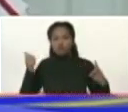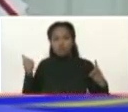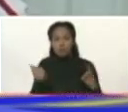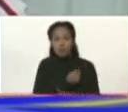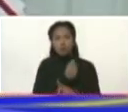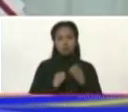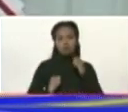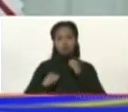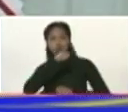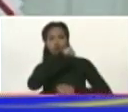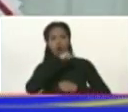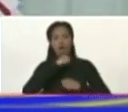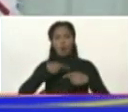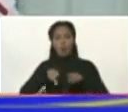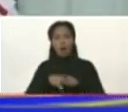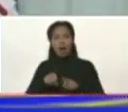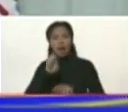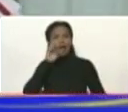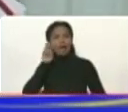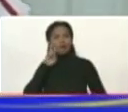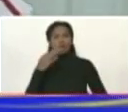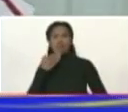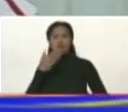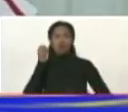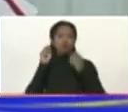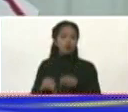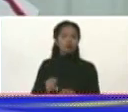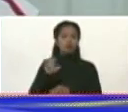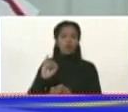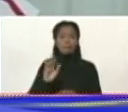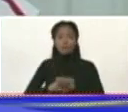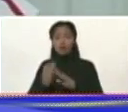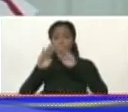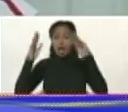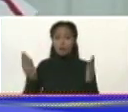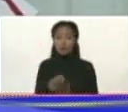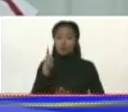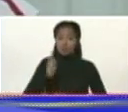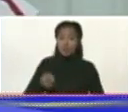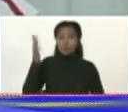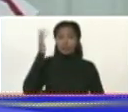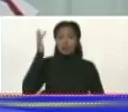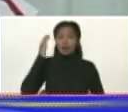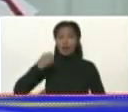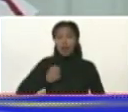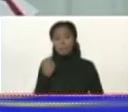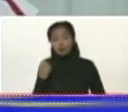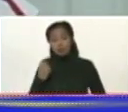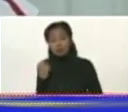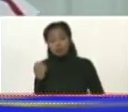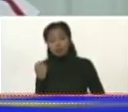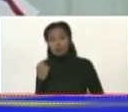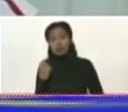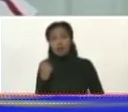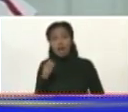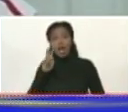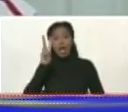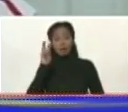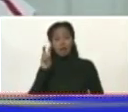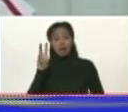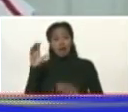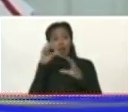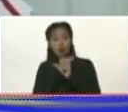se alzaron contra Evo y le pidieron la renuncia, porque el mundo debe saber que la policía, el viernes en la